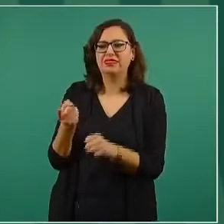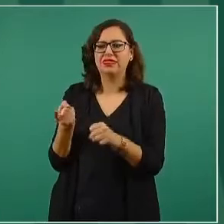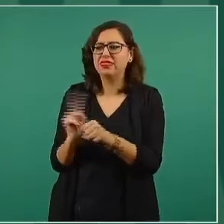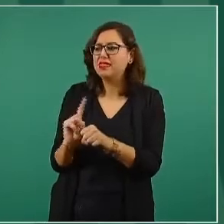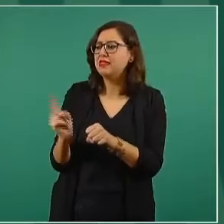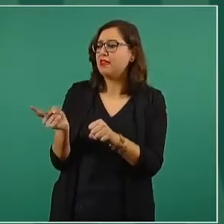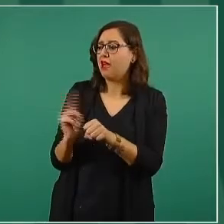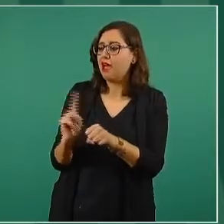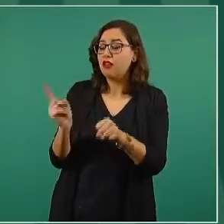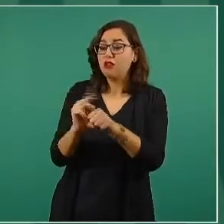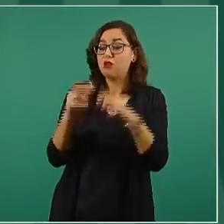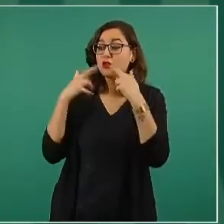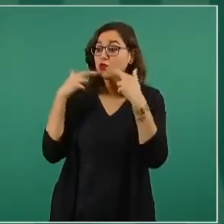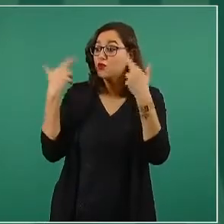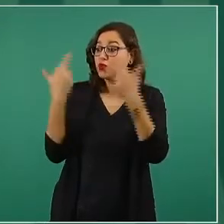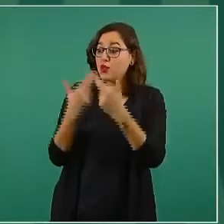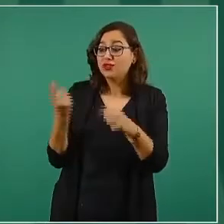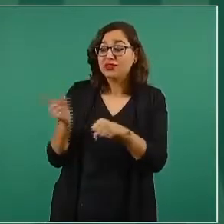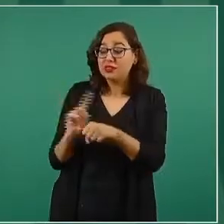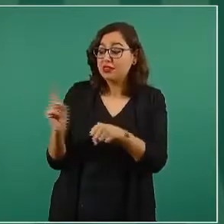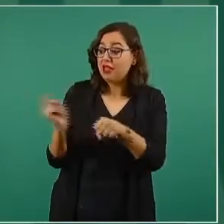reunimos,